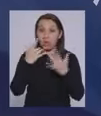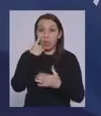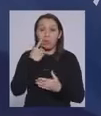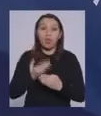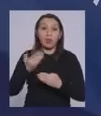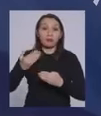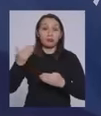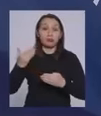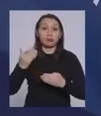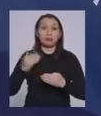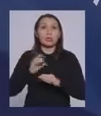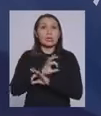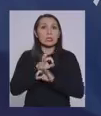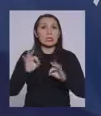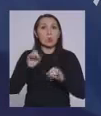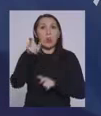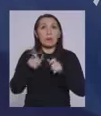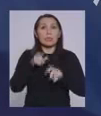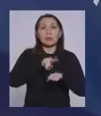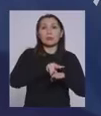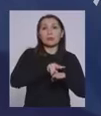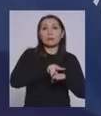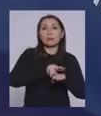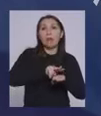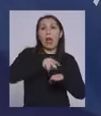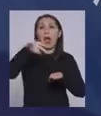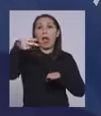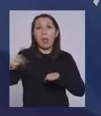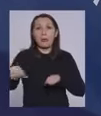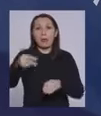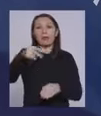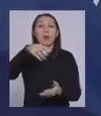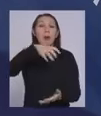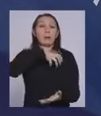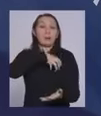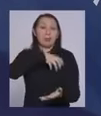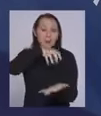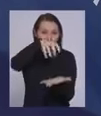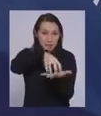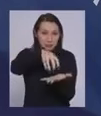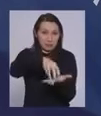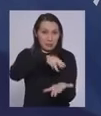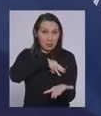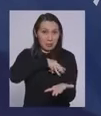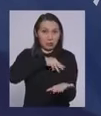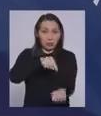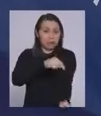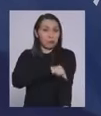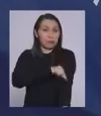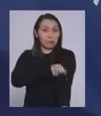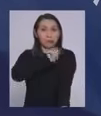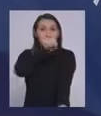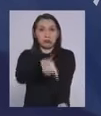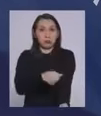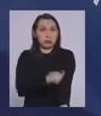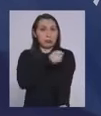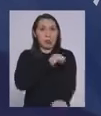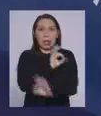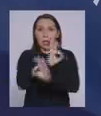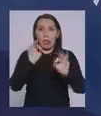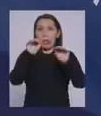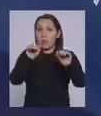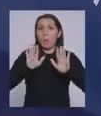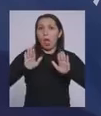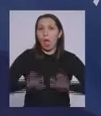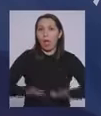10 días, no trasladamos ningún paciente de la región metropolitana a otras regiones. Todo